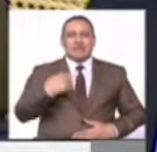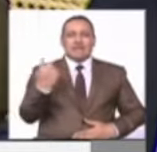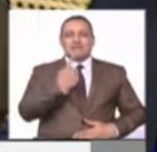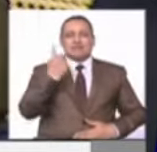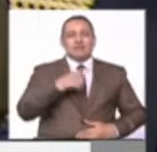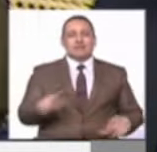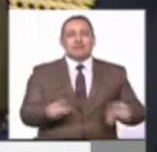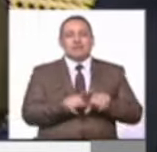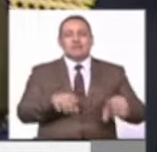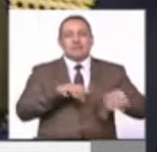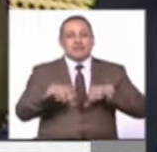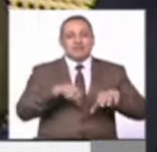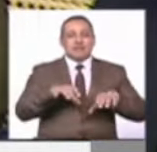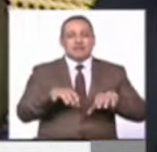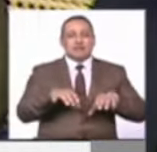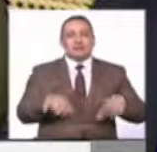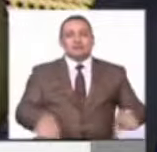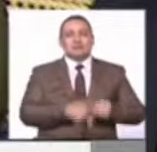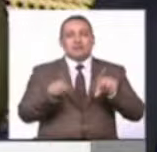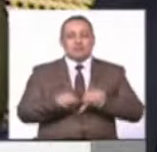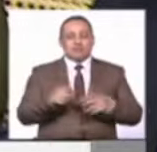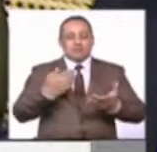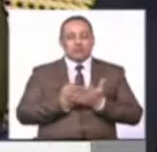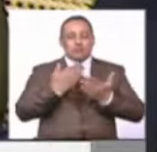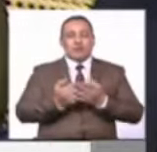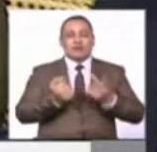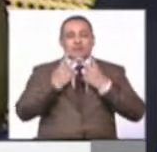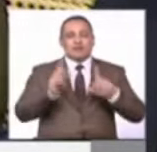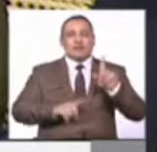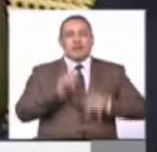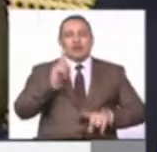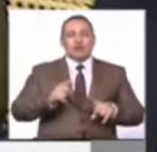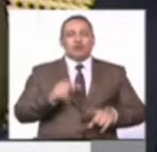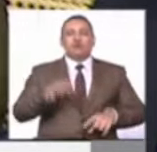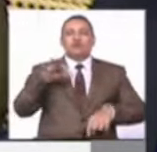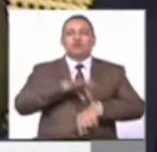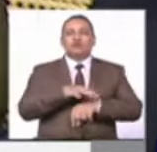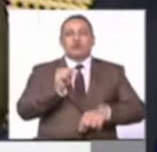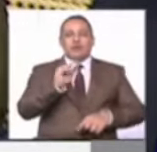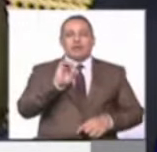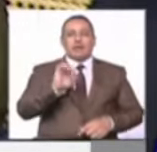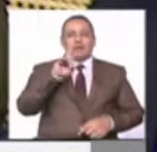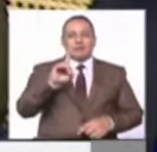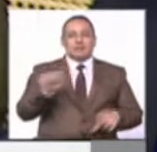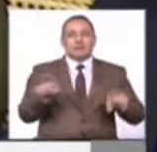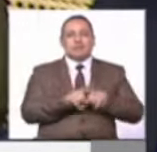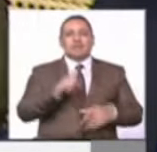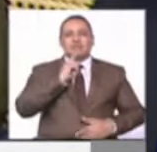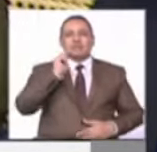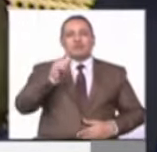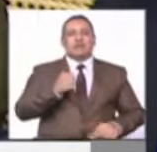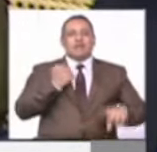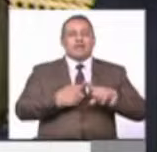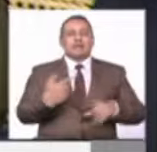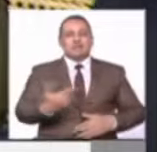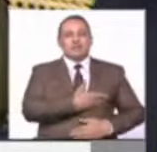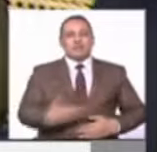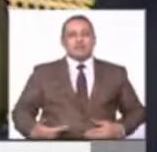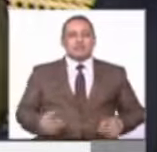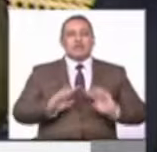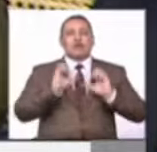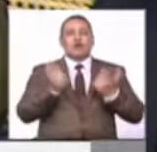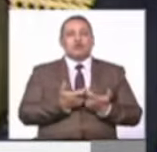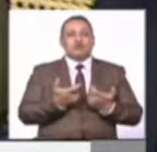de hacer acotar algo a lo que dijo el doctor abad respecto al testimonio del expresidente de la Corte